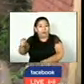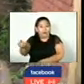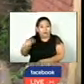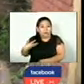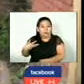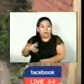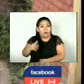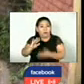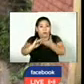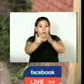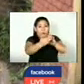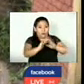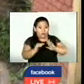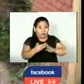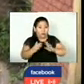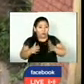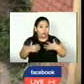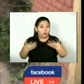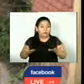comunidad y como